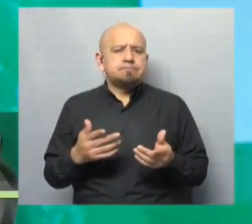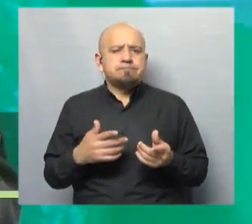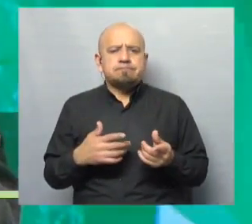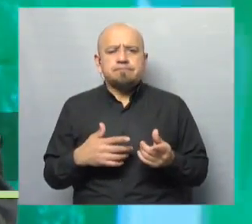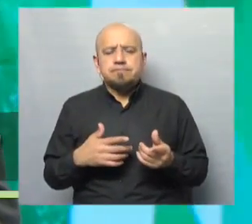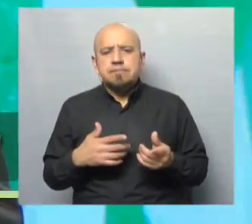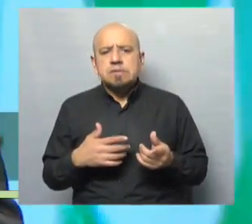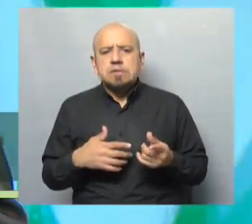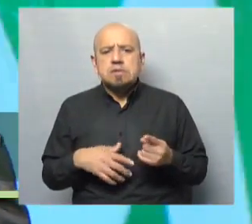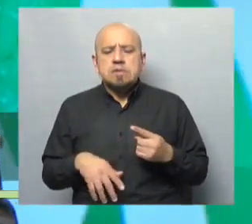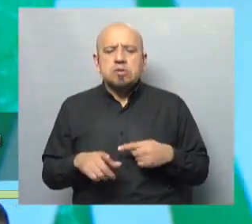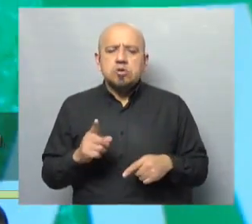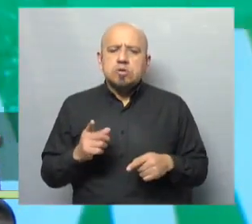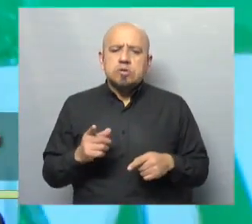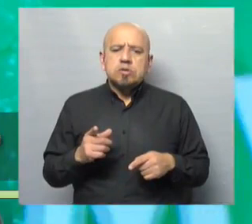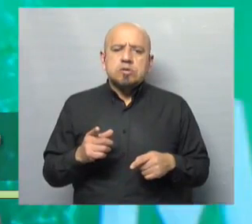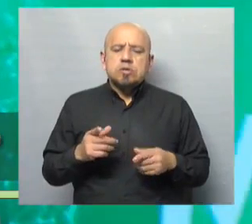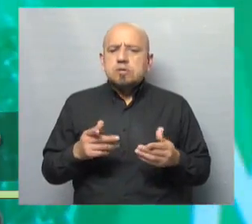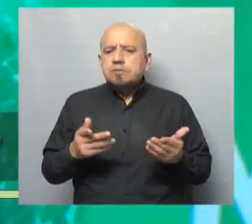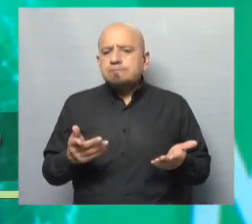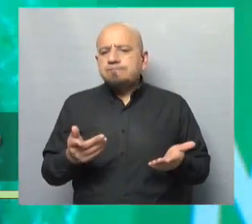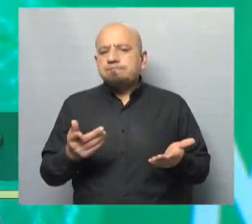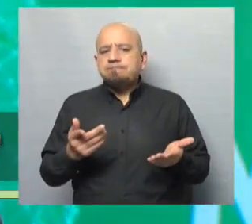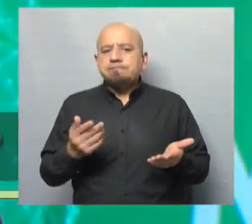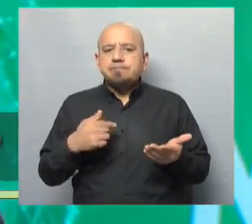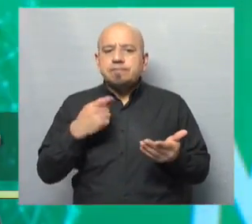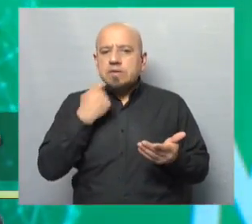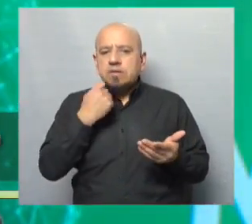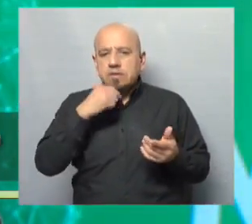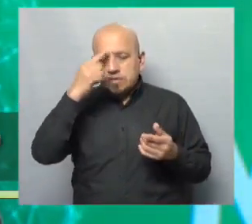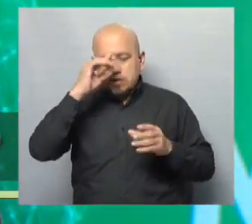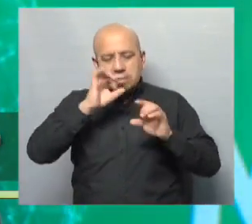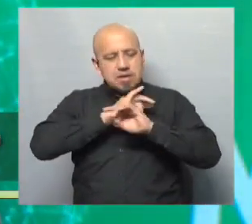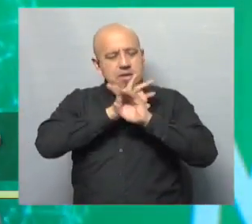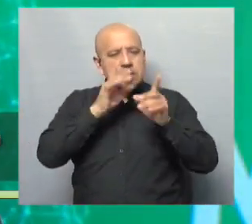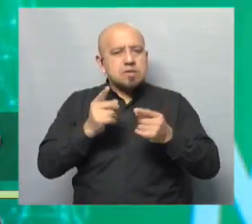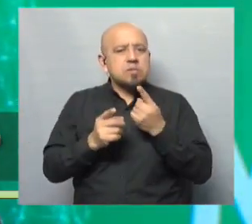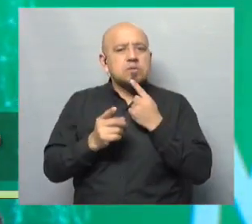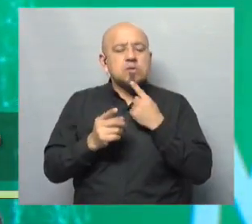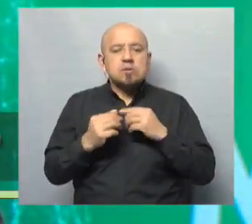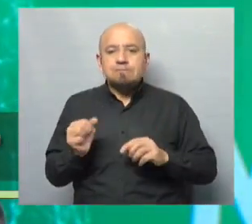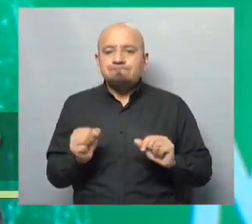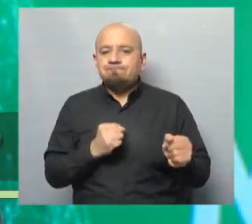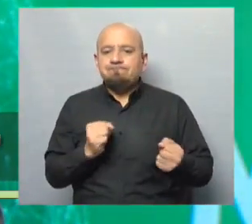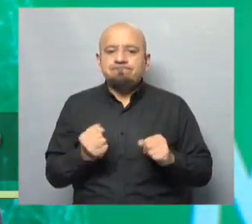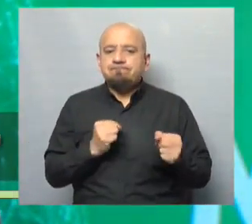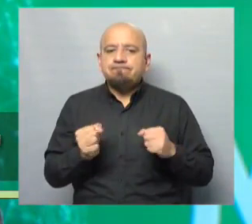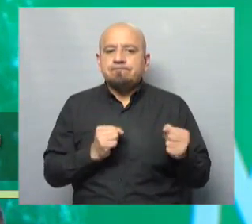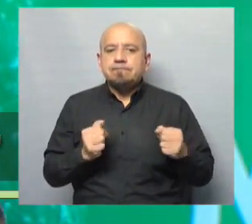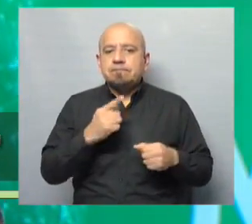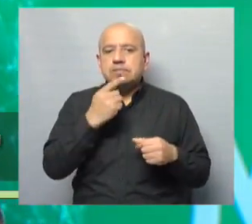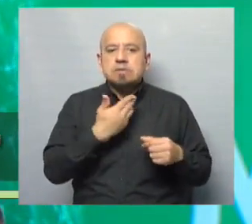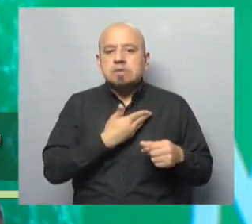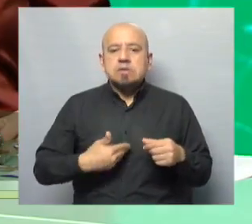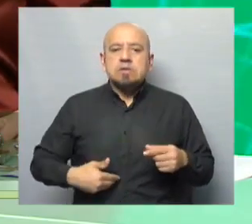está mostrando la falta de claridad política y el nerviosismo que tiene el gobierno